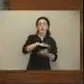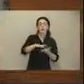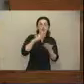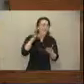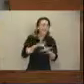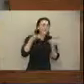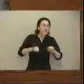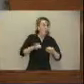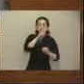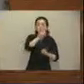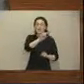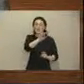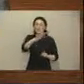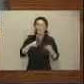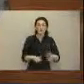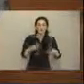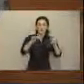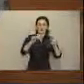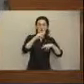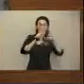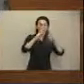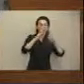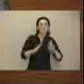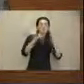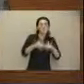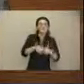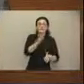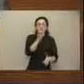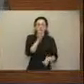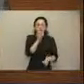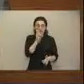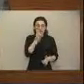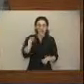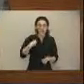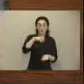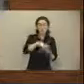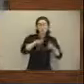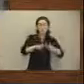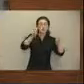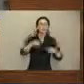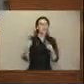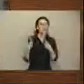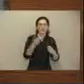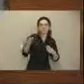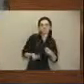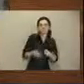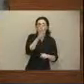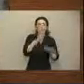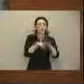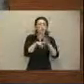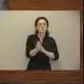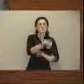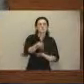en 2011, aún no ha sido puesto en funcionamiento. Este nuevo centro es absolutamente necesario porque los recursos adecuados